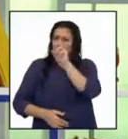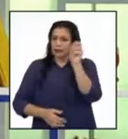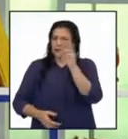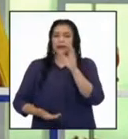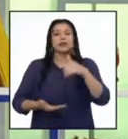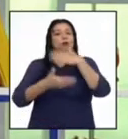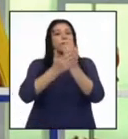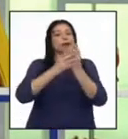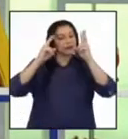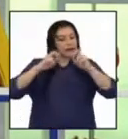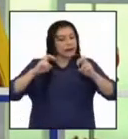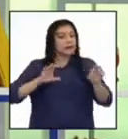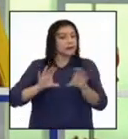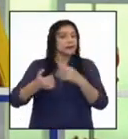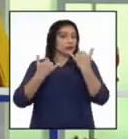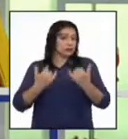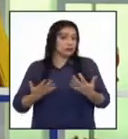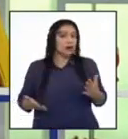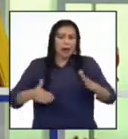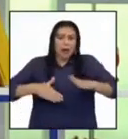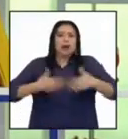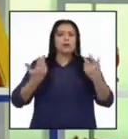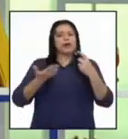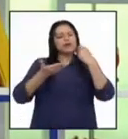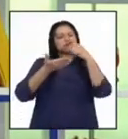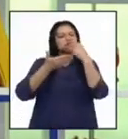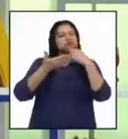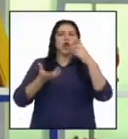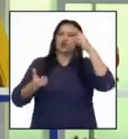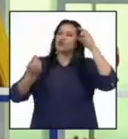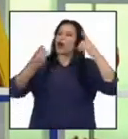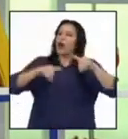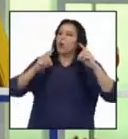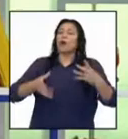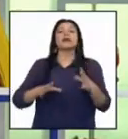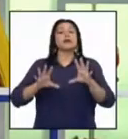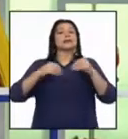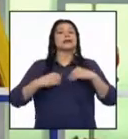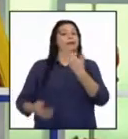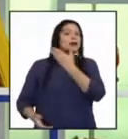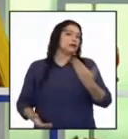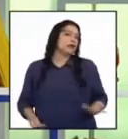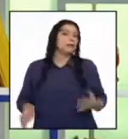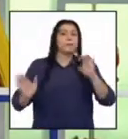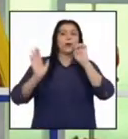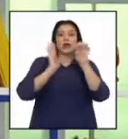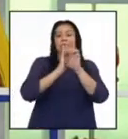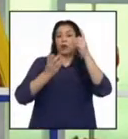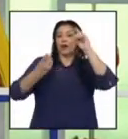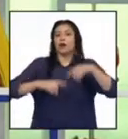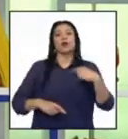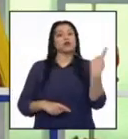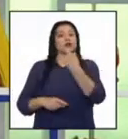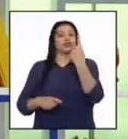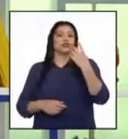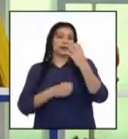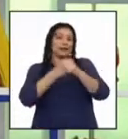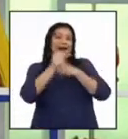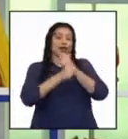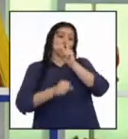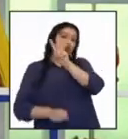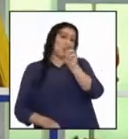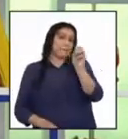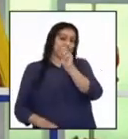del análisis que vienen realizando, pueden evaluar los acuerdos que asume el Estado. Por ejemplo, en el Acuerdo Nacional del 2002, entre